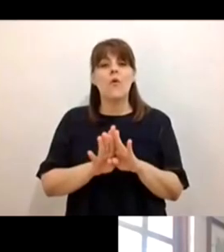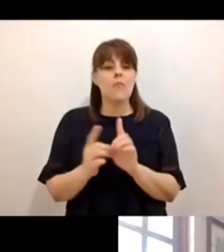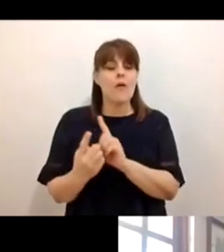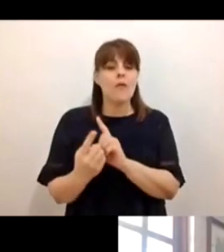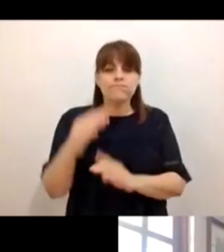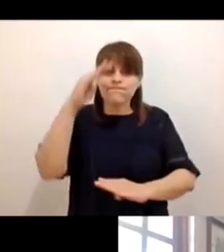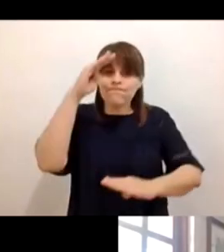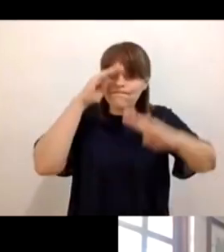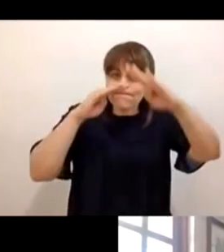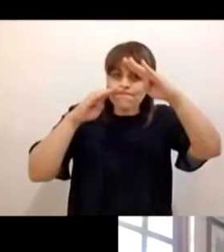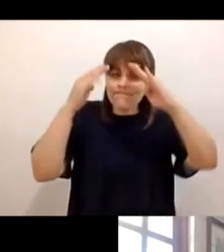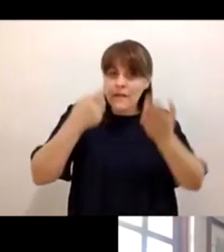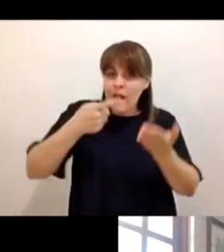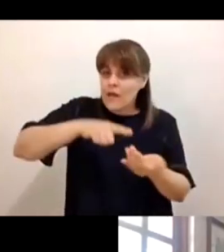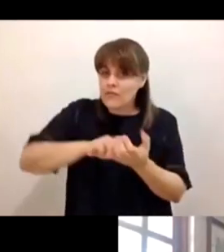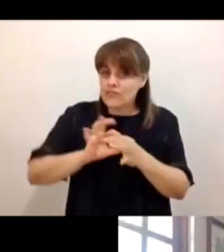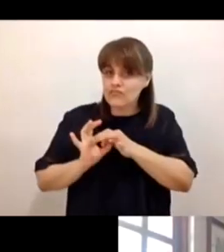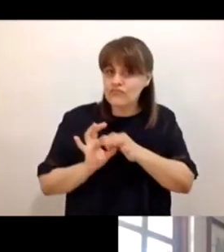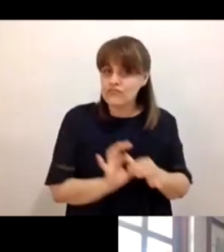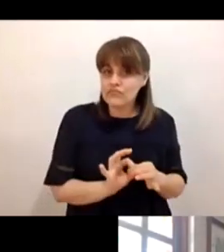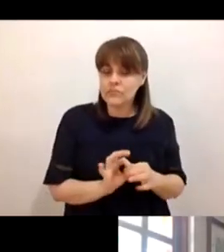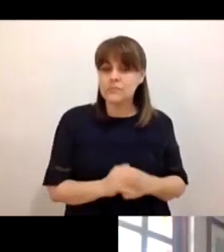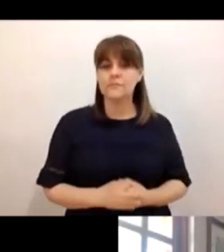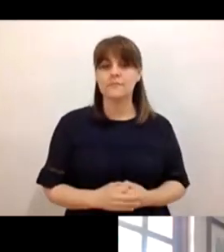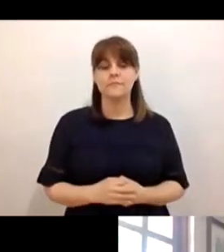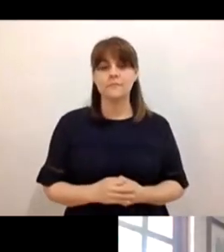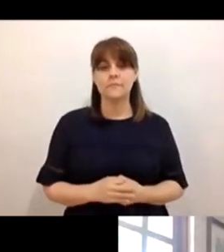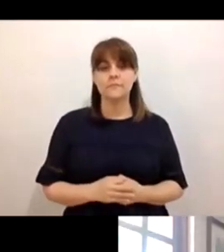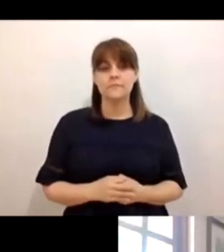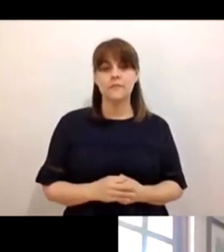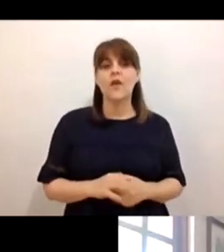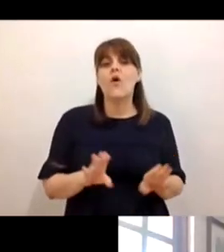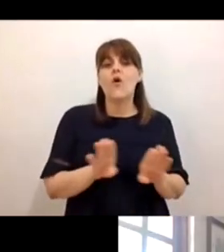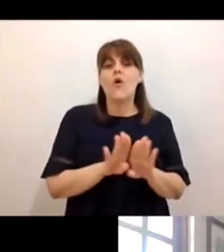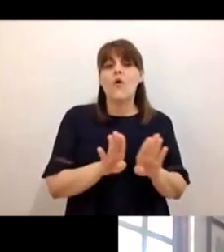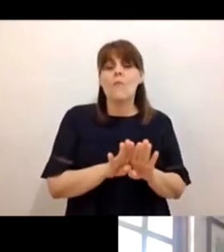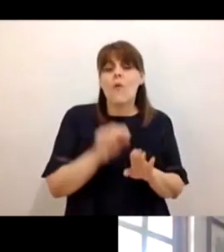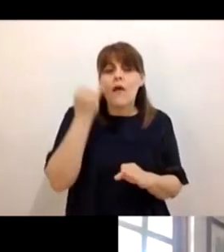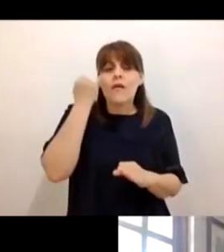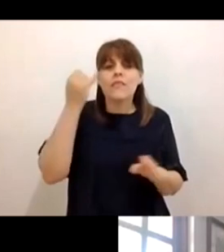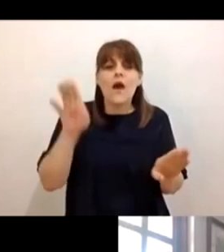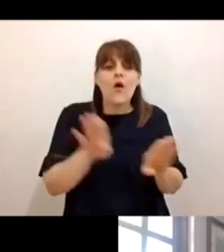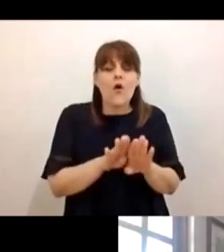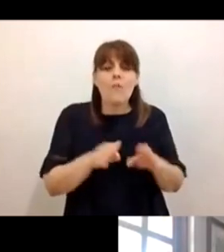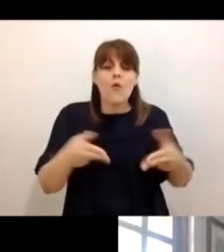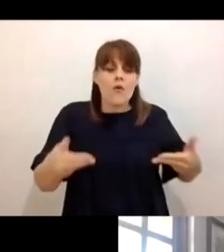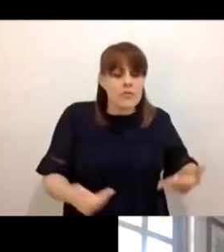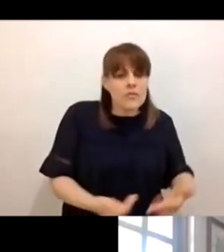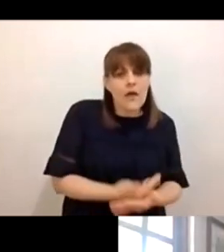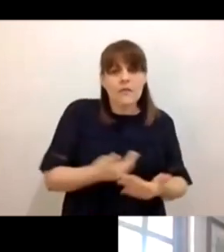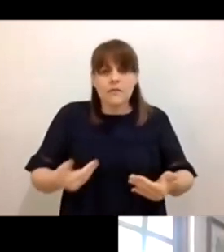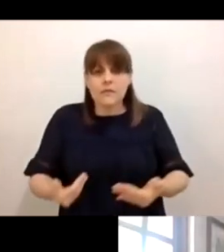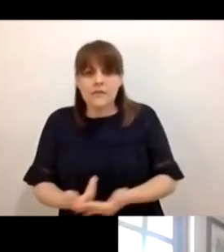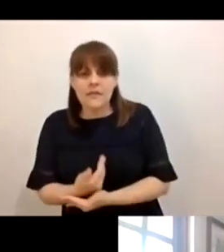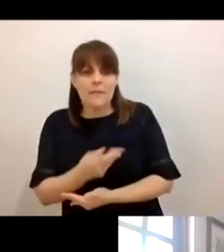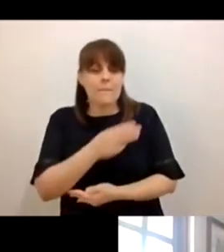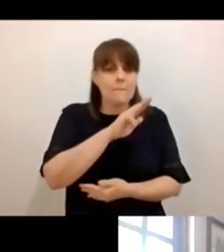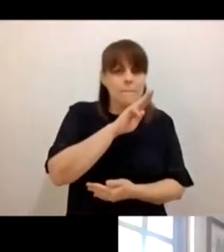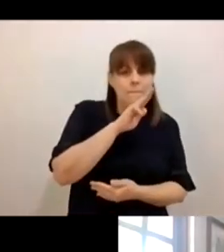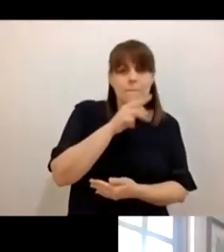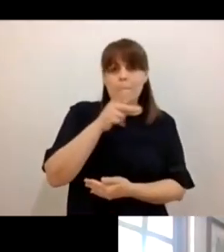en estas decisiones reproductivas están implicados una serie de supuestos acerca de lo que la maternidad y la paternidad